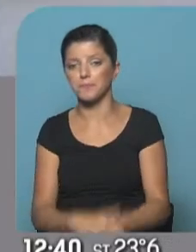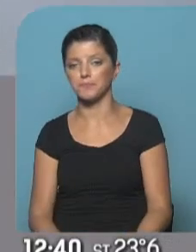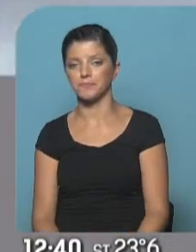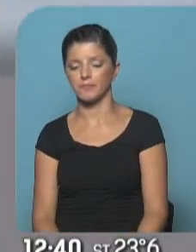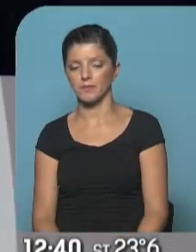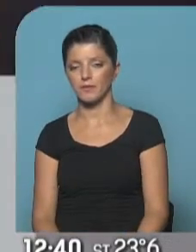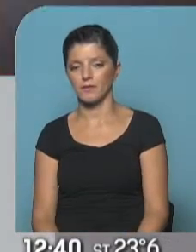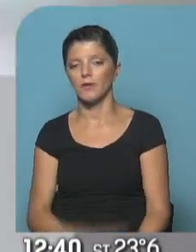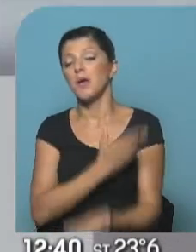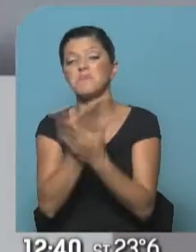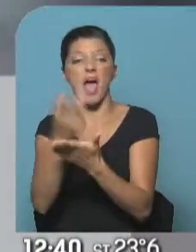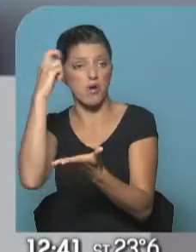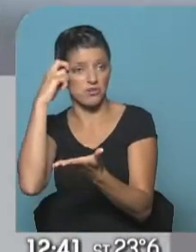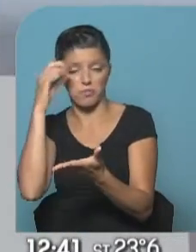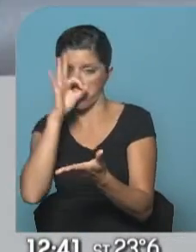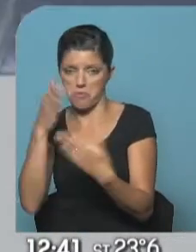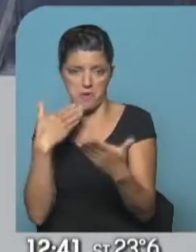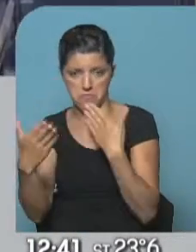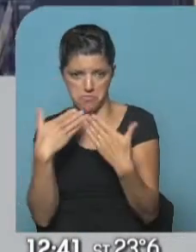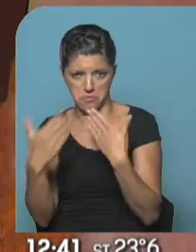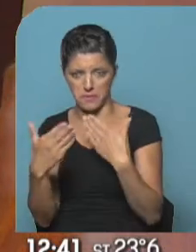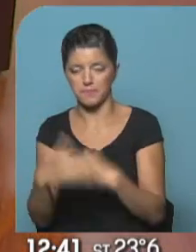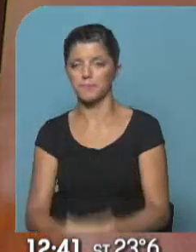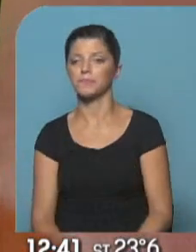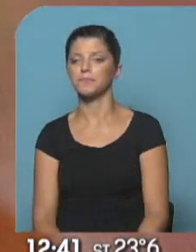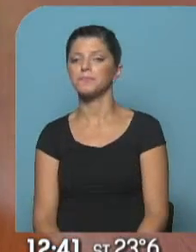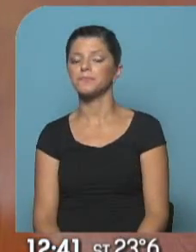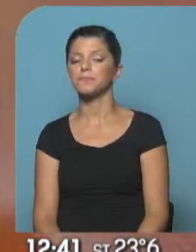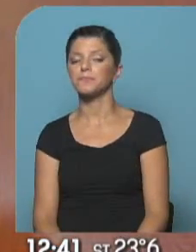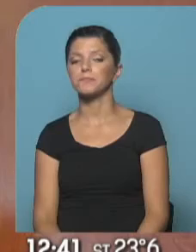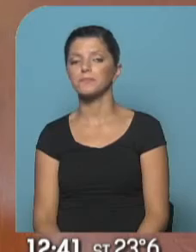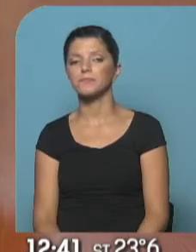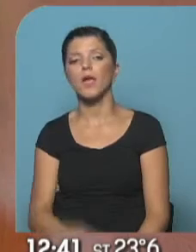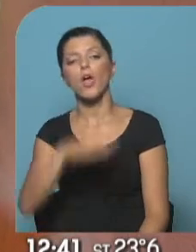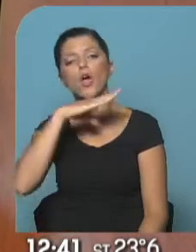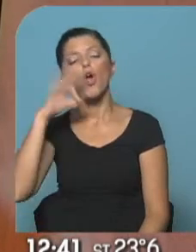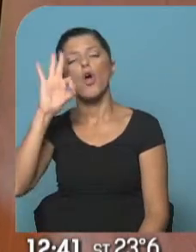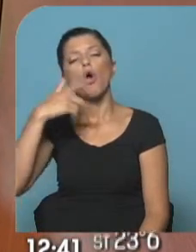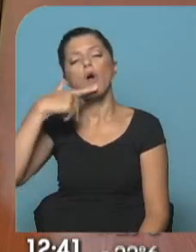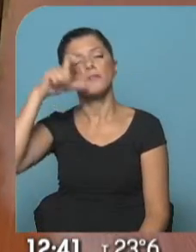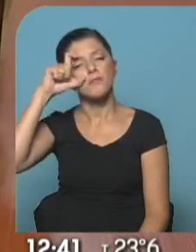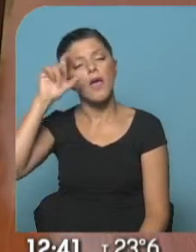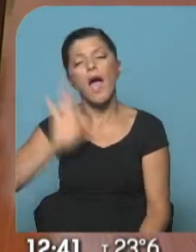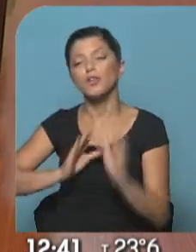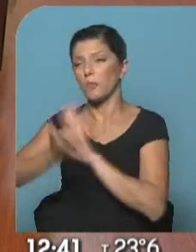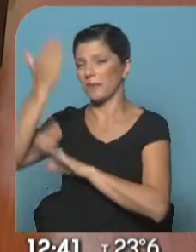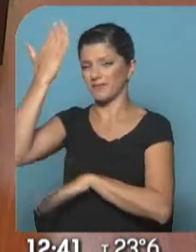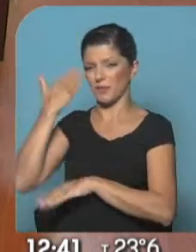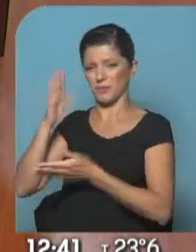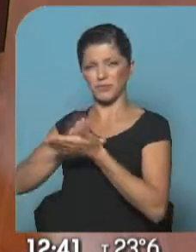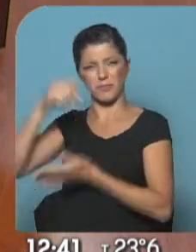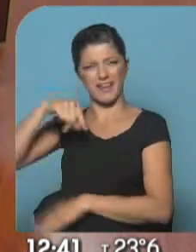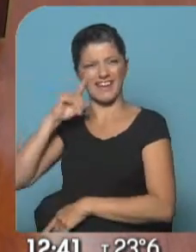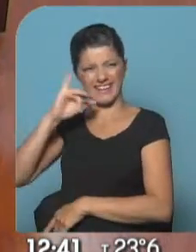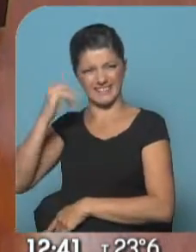como solicitudes y ni siquiera se empiezan a tratar. José, venimos hablando desde el año pasado, a partir del caso de Niza, habíamos hablado de